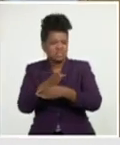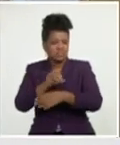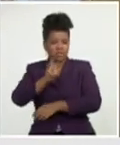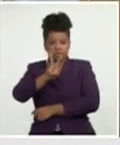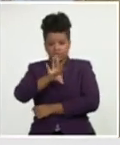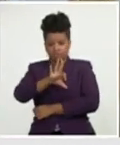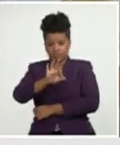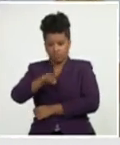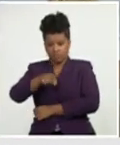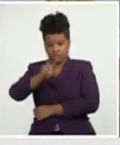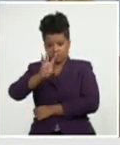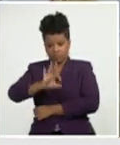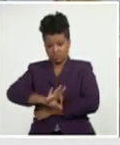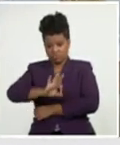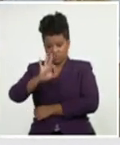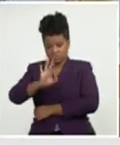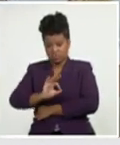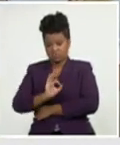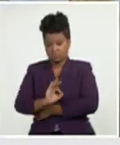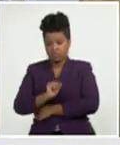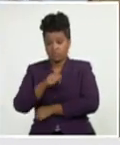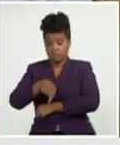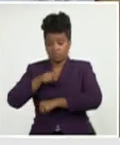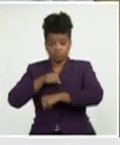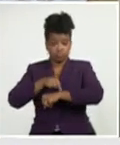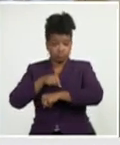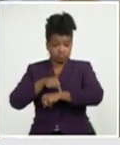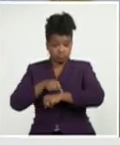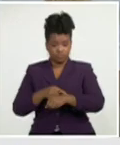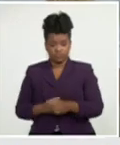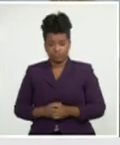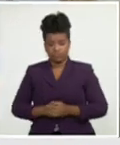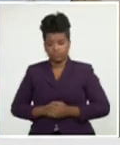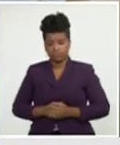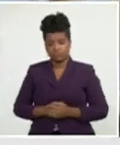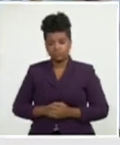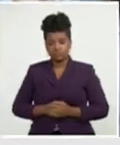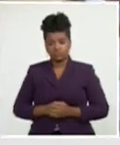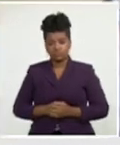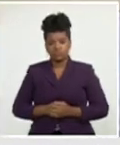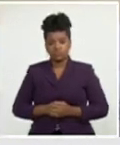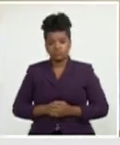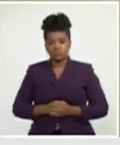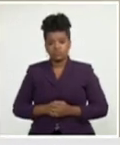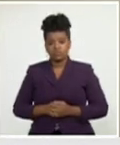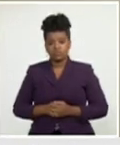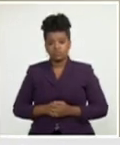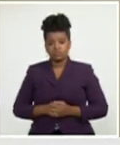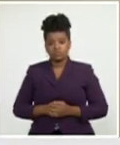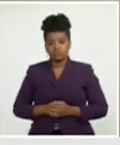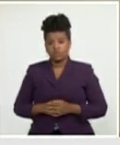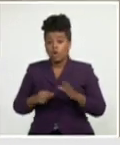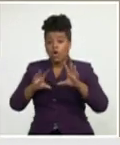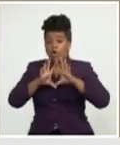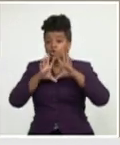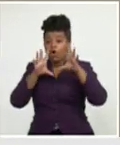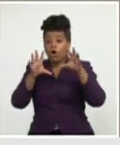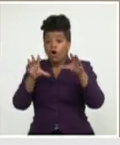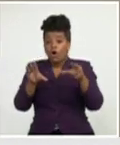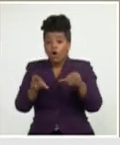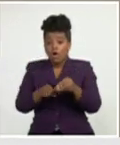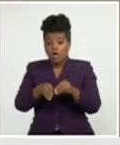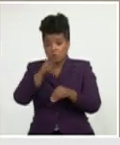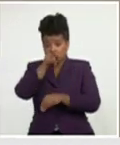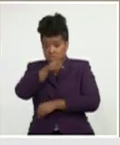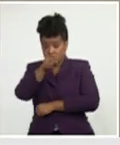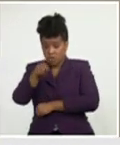38,3% de la muestra a incluir para este momento, o sea que de todos los que recibieron la primera dosis, ya el 36%